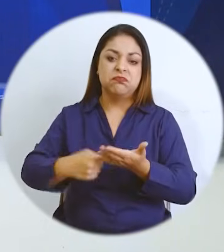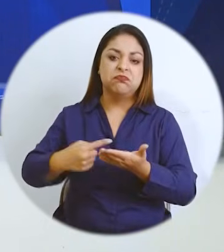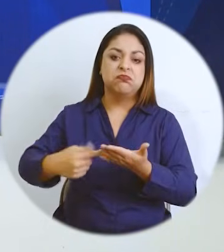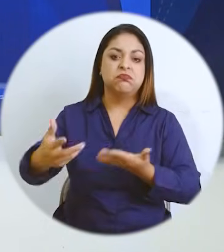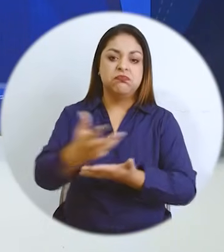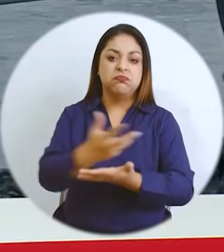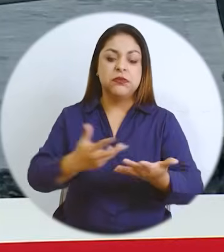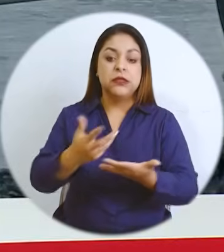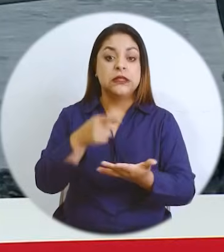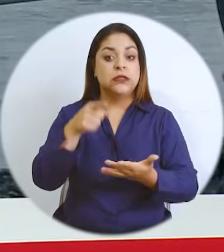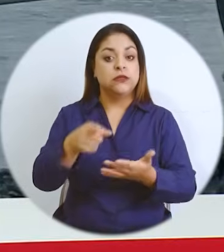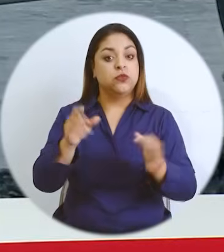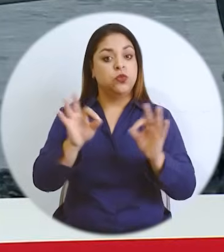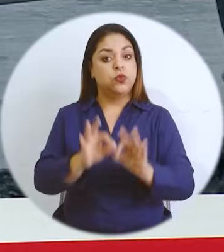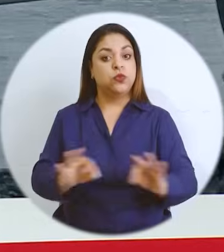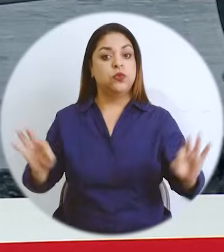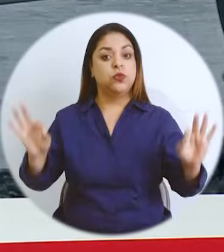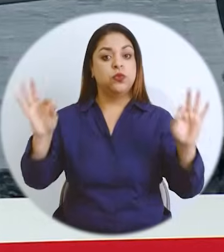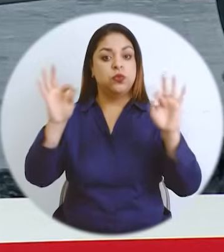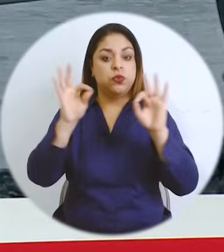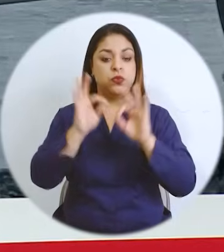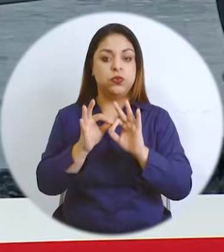y que es de suma importancia